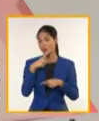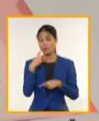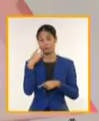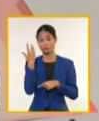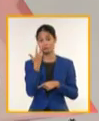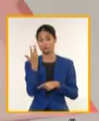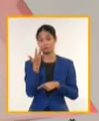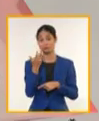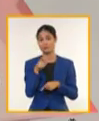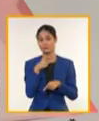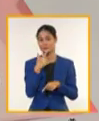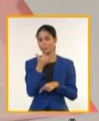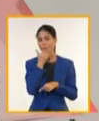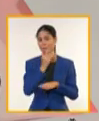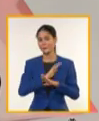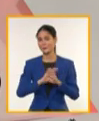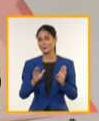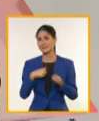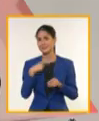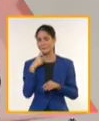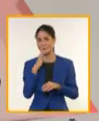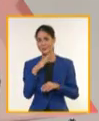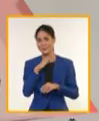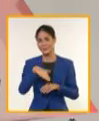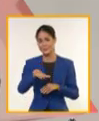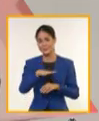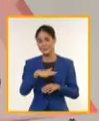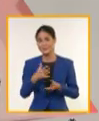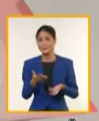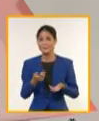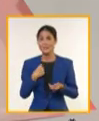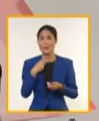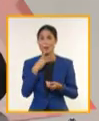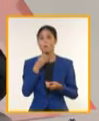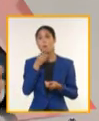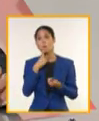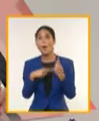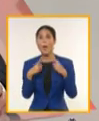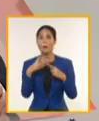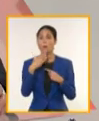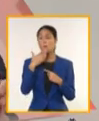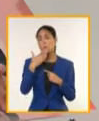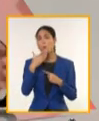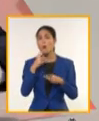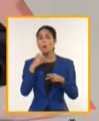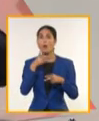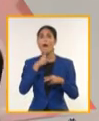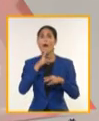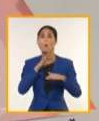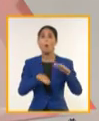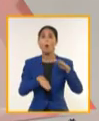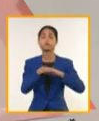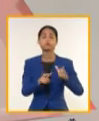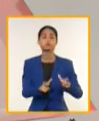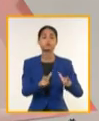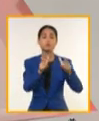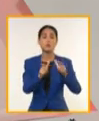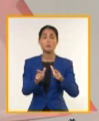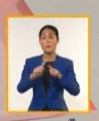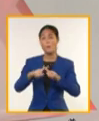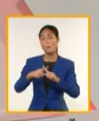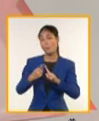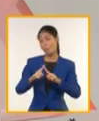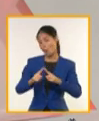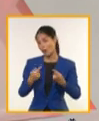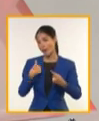creo que lo único que deja de beneficioso es el llenado de algunos embalses de esa región que sufría una sequía, como se